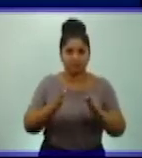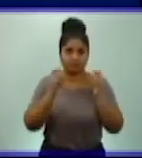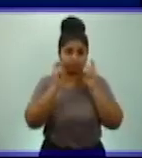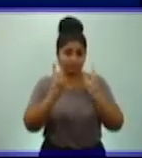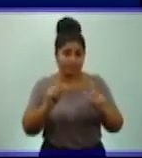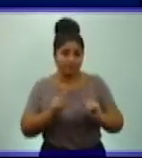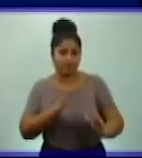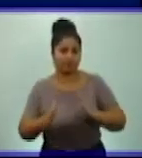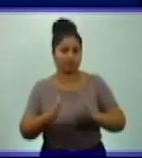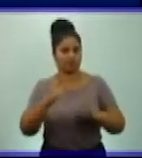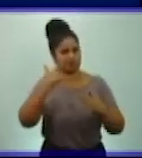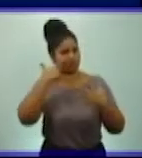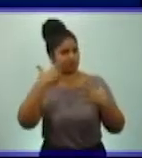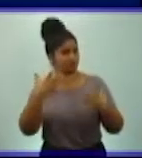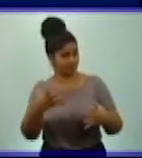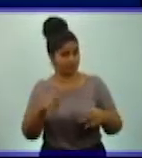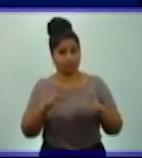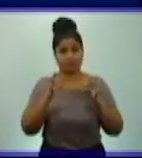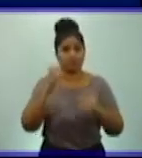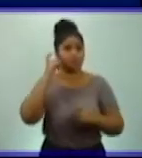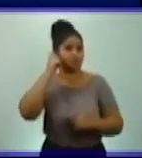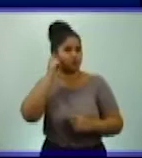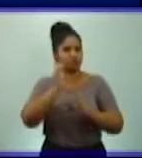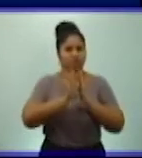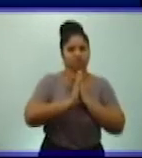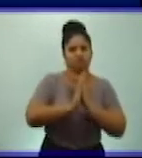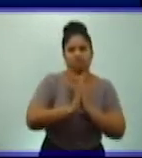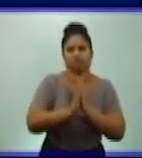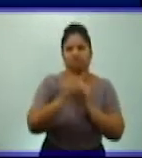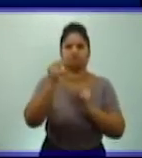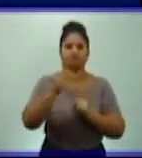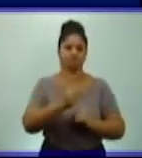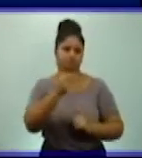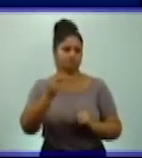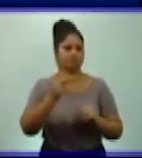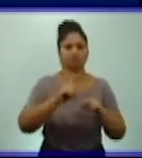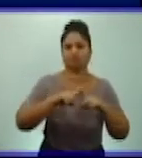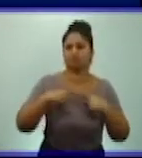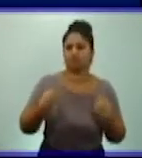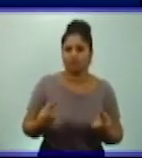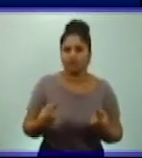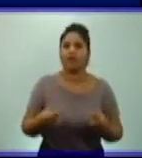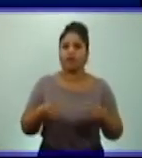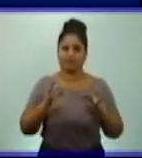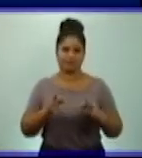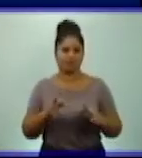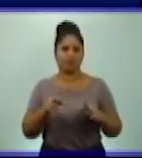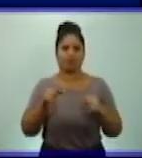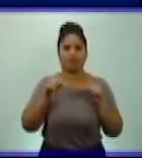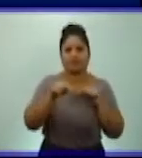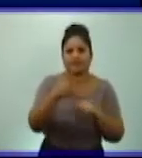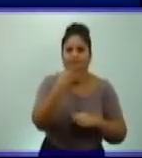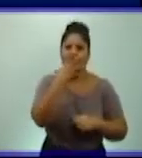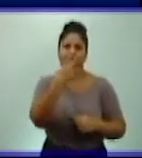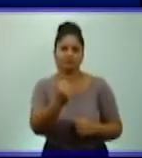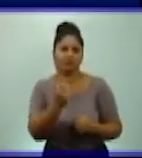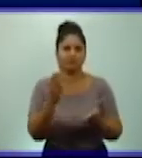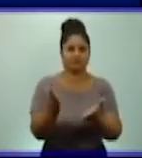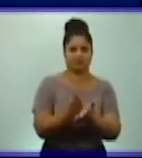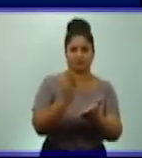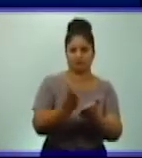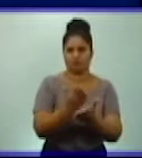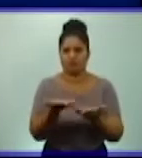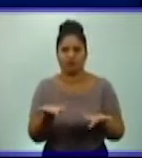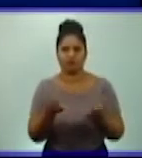vida religiosa para poder saciar de cierta manera su sed de conocimiento. Y ella